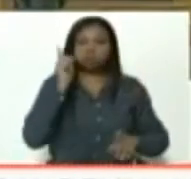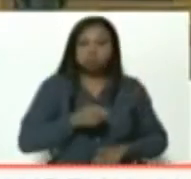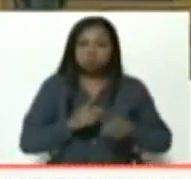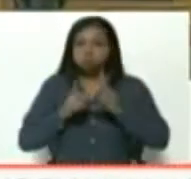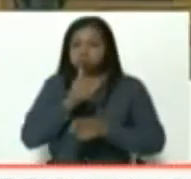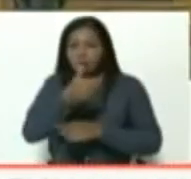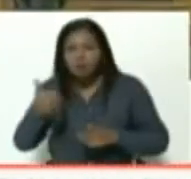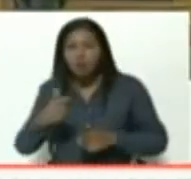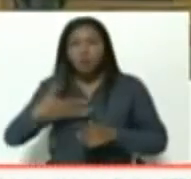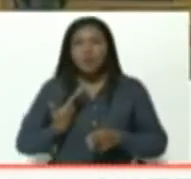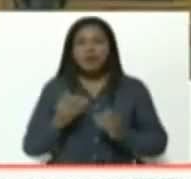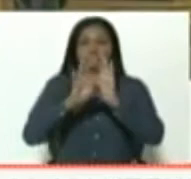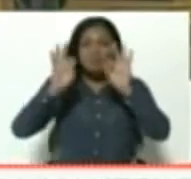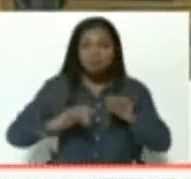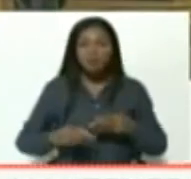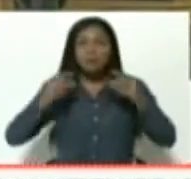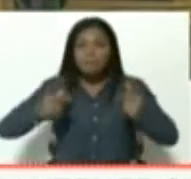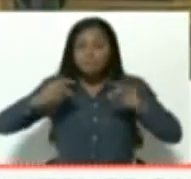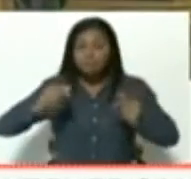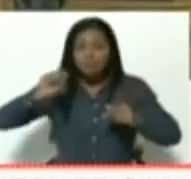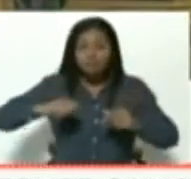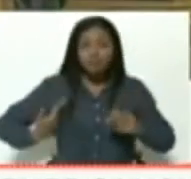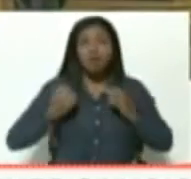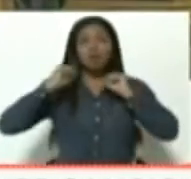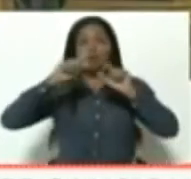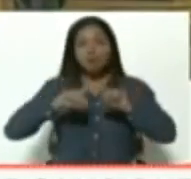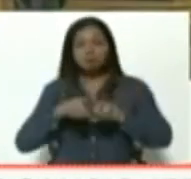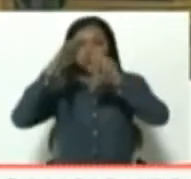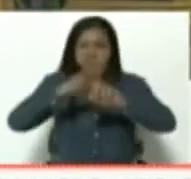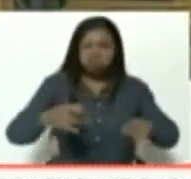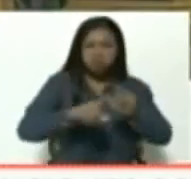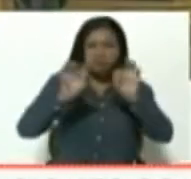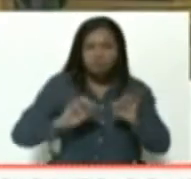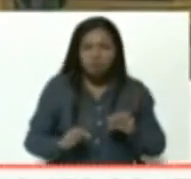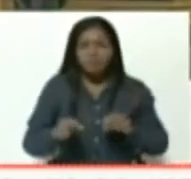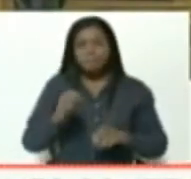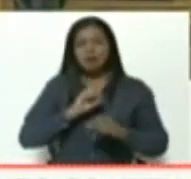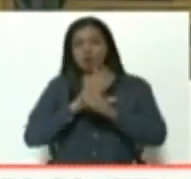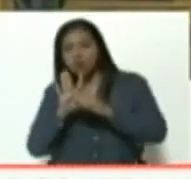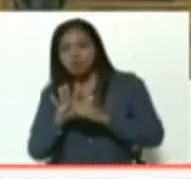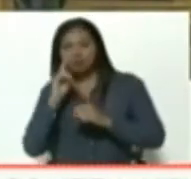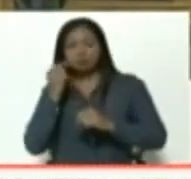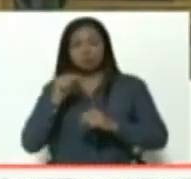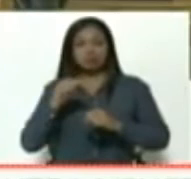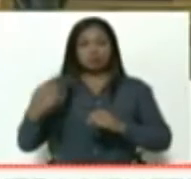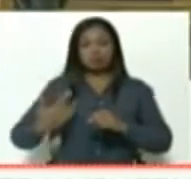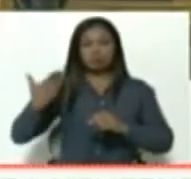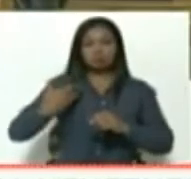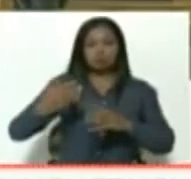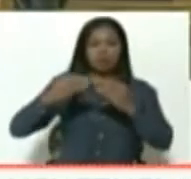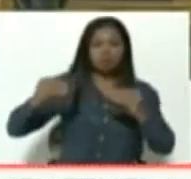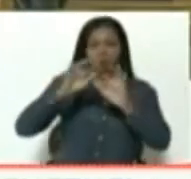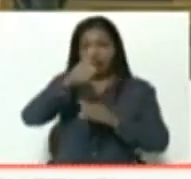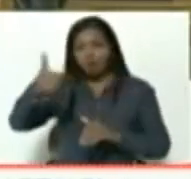que podamos de manera efectiva lograr derrotar a este virus que está afectando a